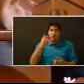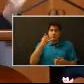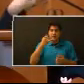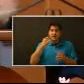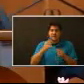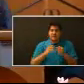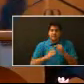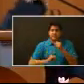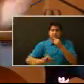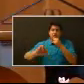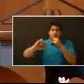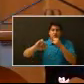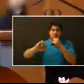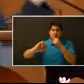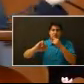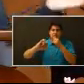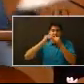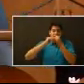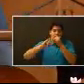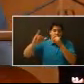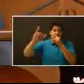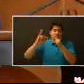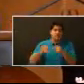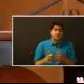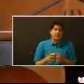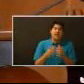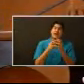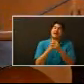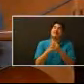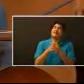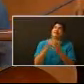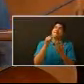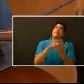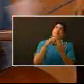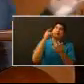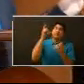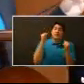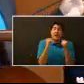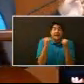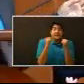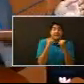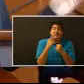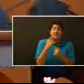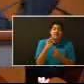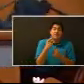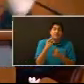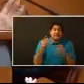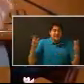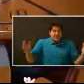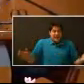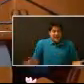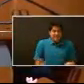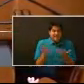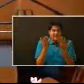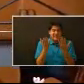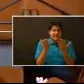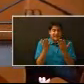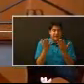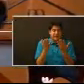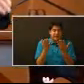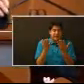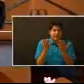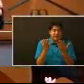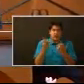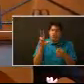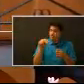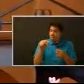él llorando, clamando, pidiendo, asustado, me imagino yo, y le dice, levántate. Sí, creo que a Josué fue. Le dice, levántate, no